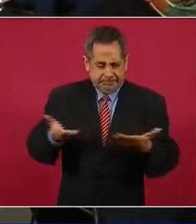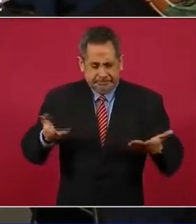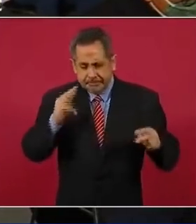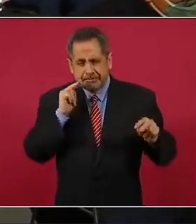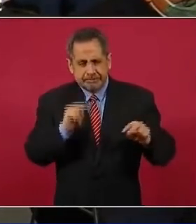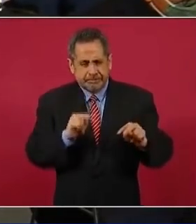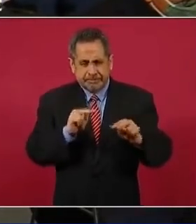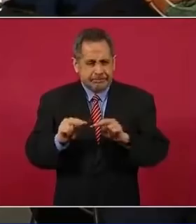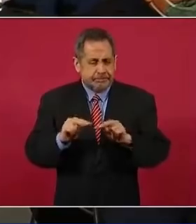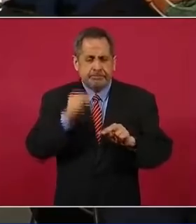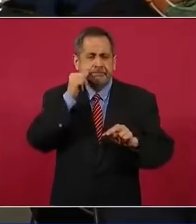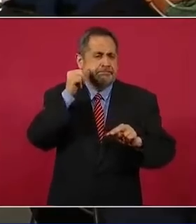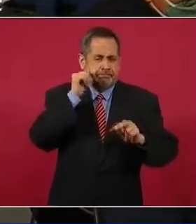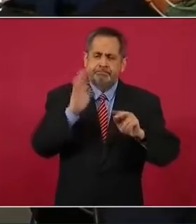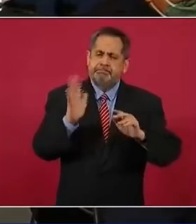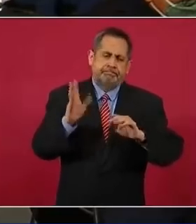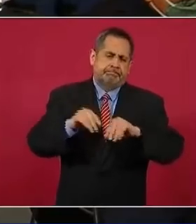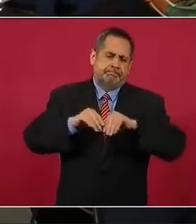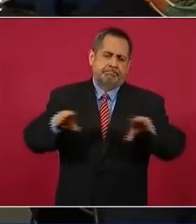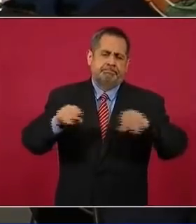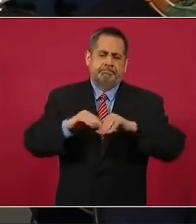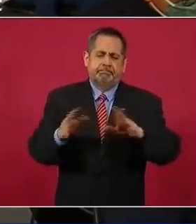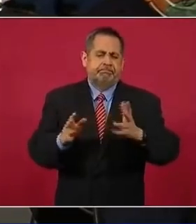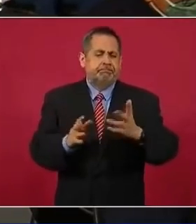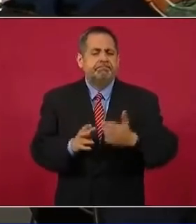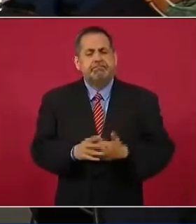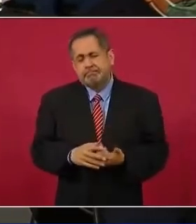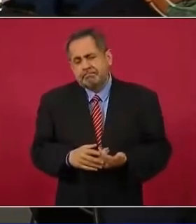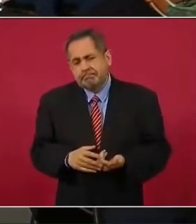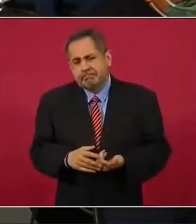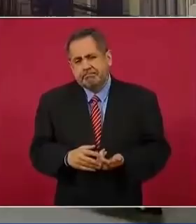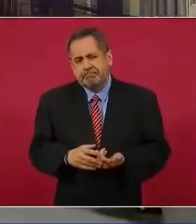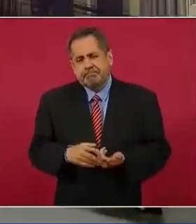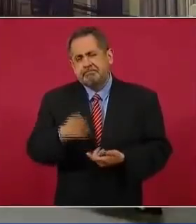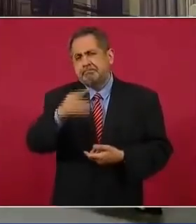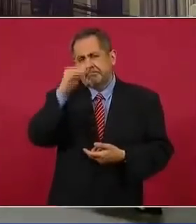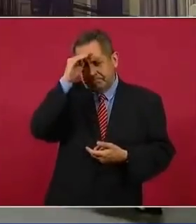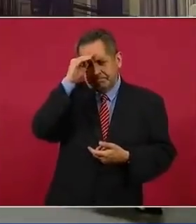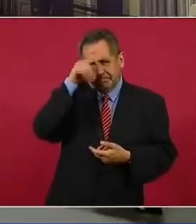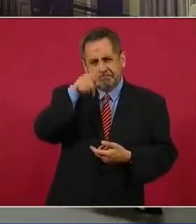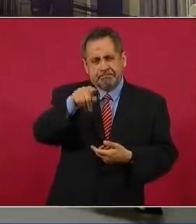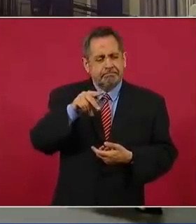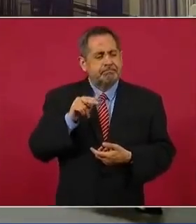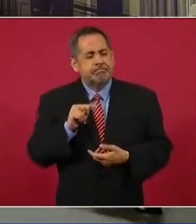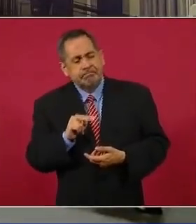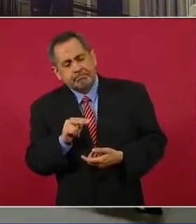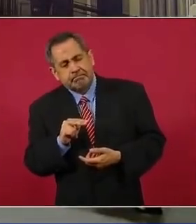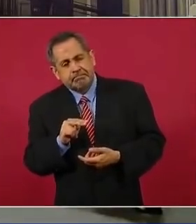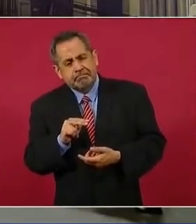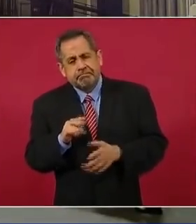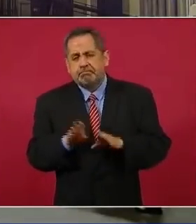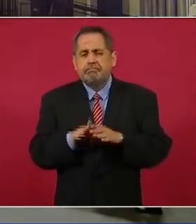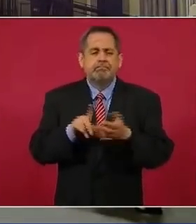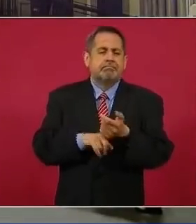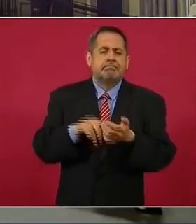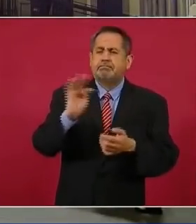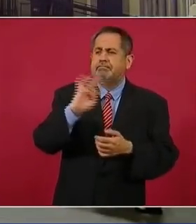que han salido el día de ayer, esto no tendría, usted lo lee como también una